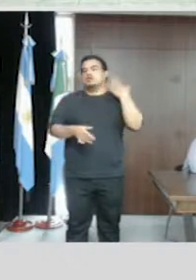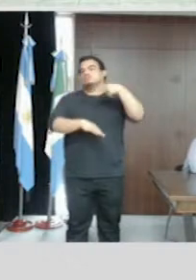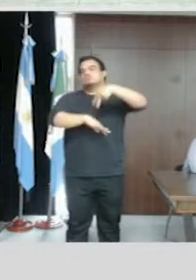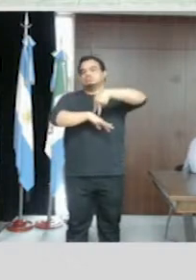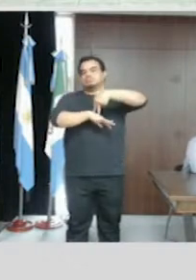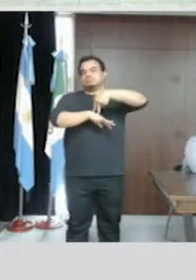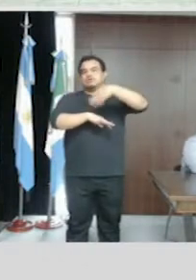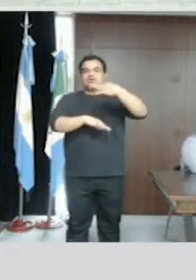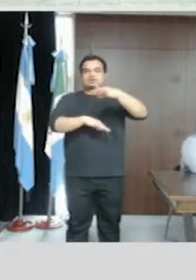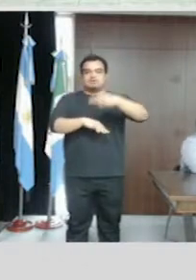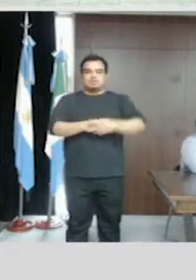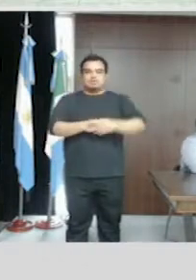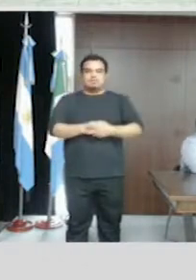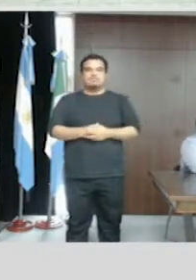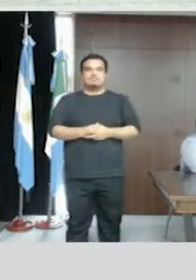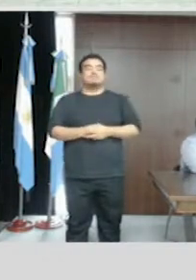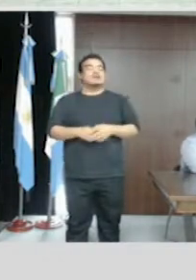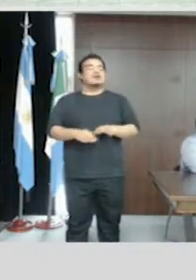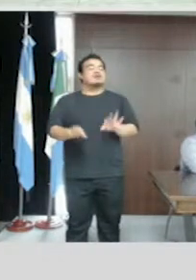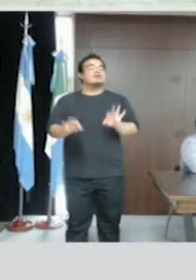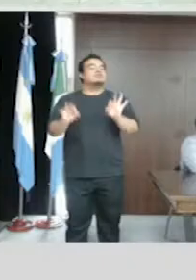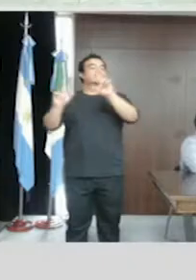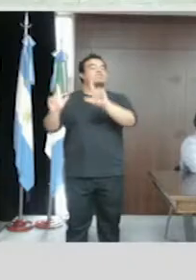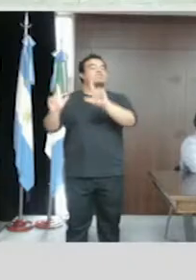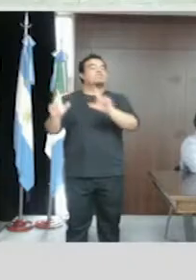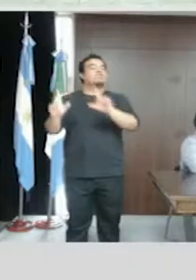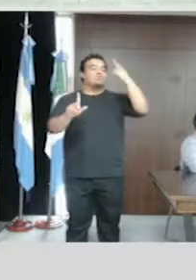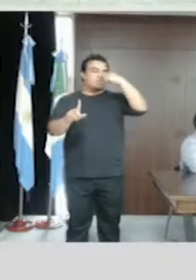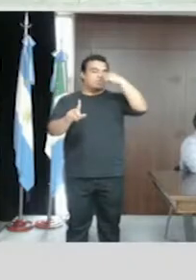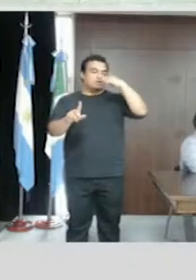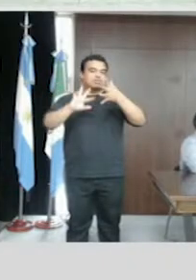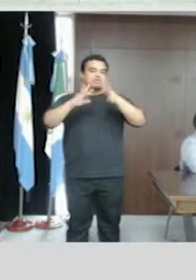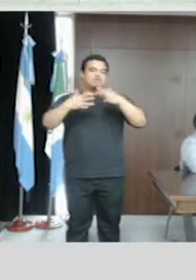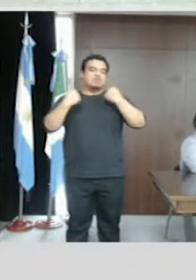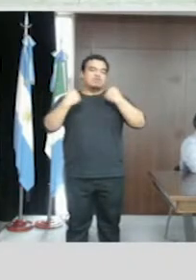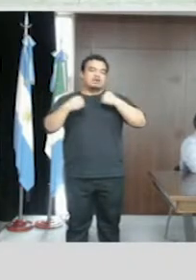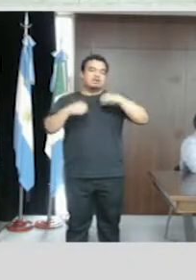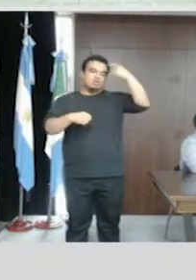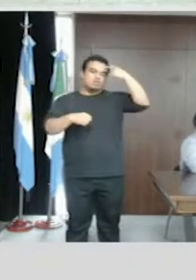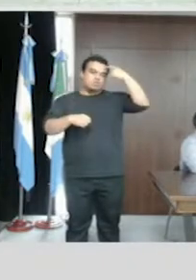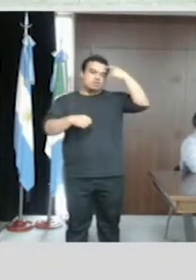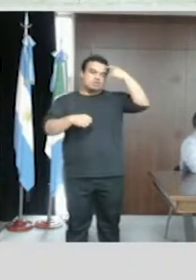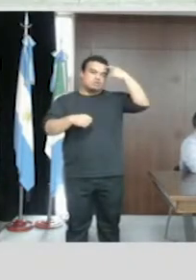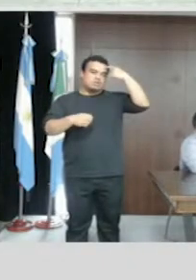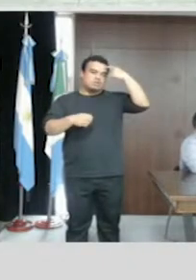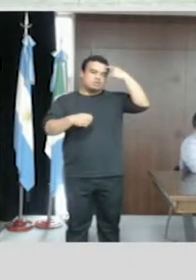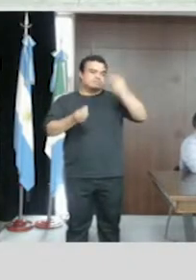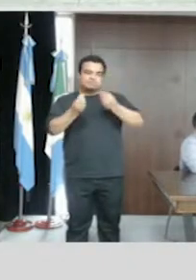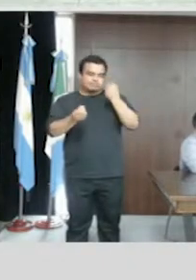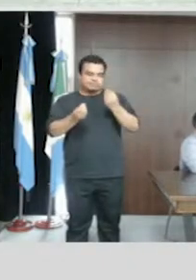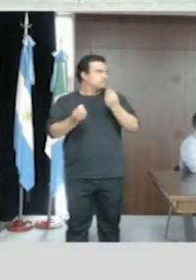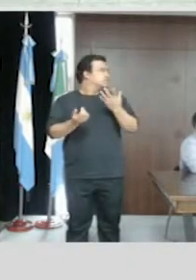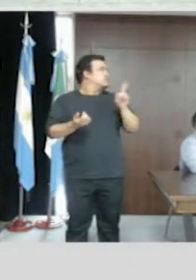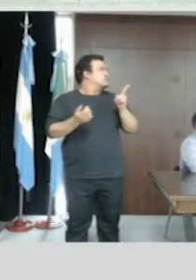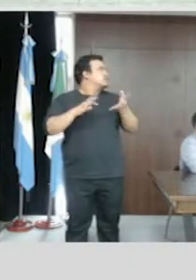Bien, estamos con el tiempo. Ok, la que sigue. Los ejercicios neuróbicos, ¿los conocen? ¿Saben lo que son los aeróbicos,